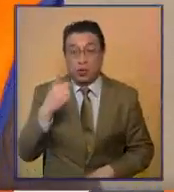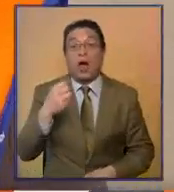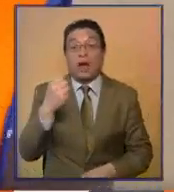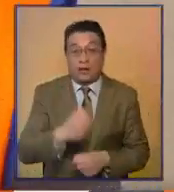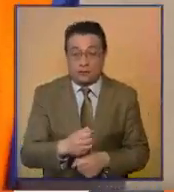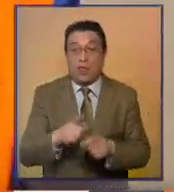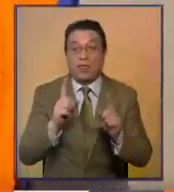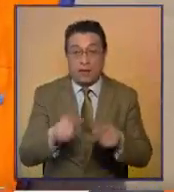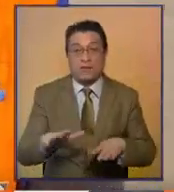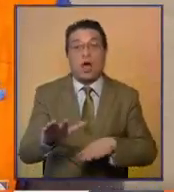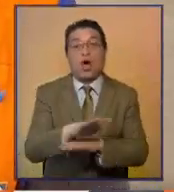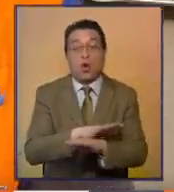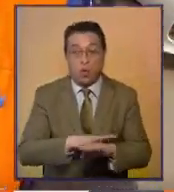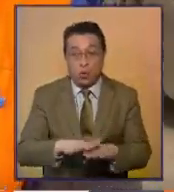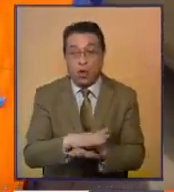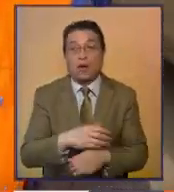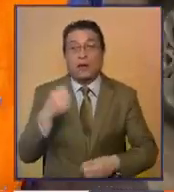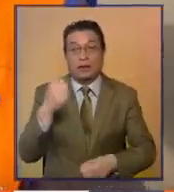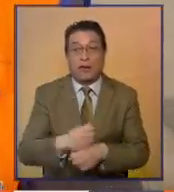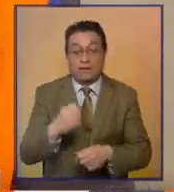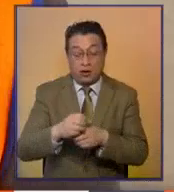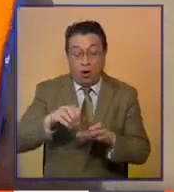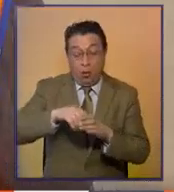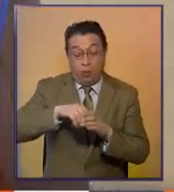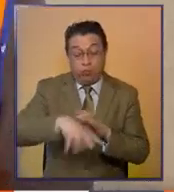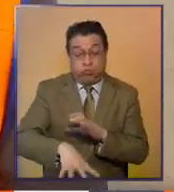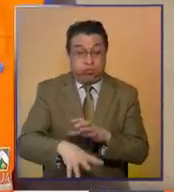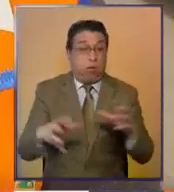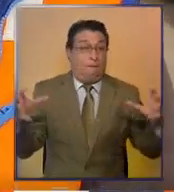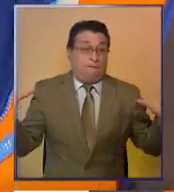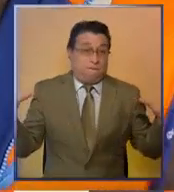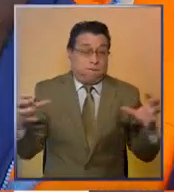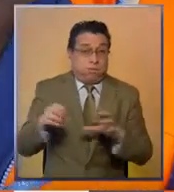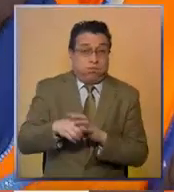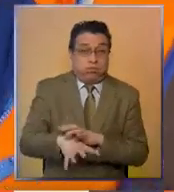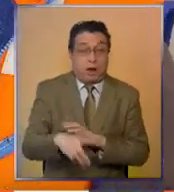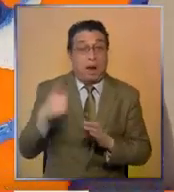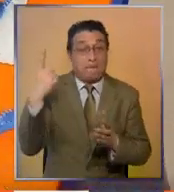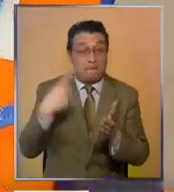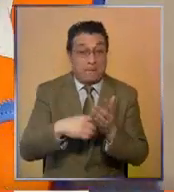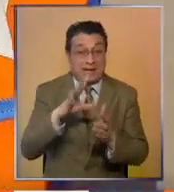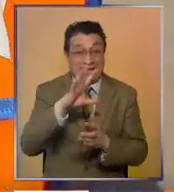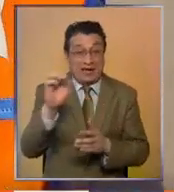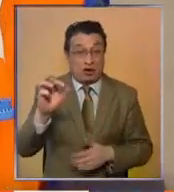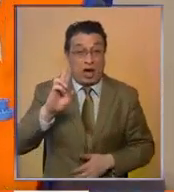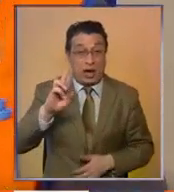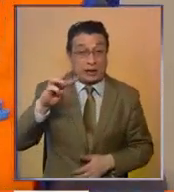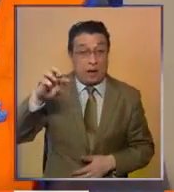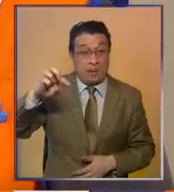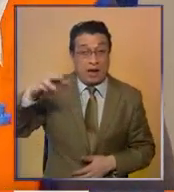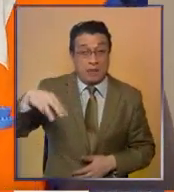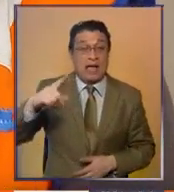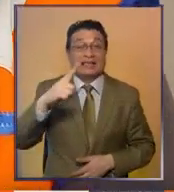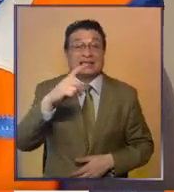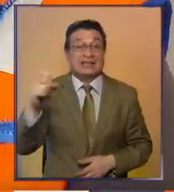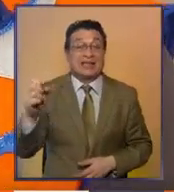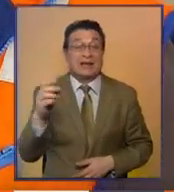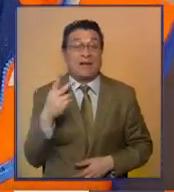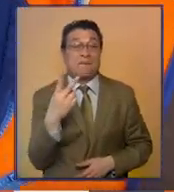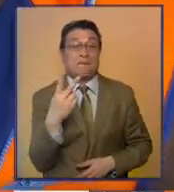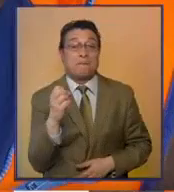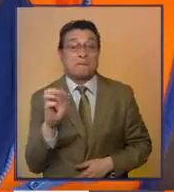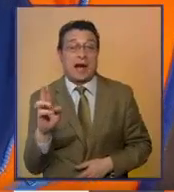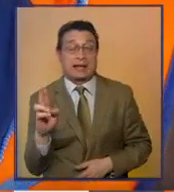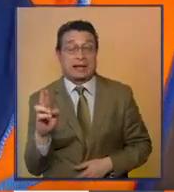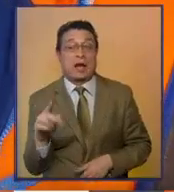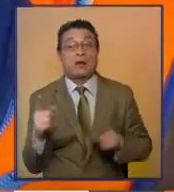cuidado, ya que trabajan con una bomba de alta presión. O sea, estamos hablando de 1500 RPM a 100 bar. Entonces,